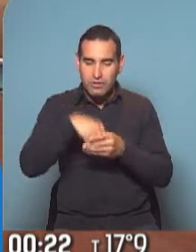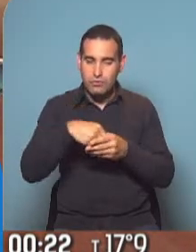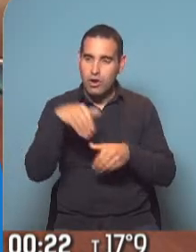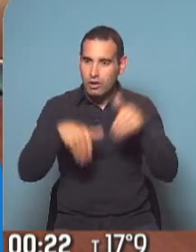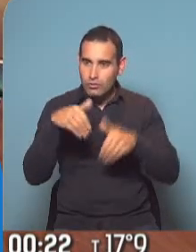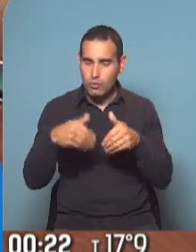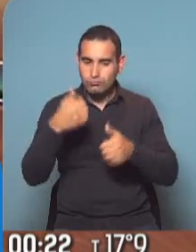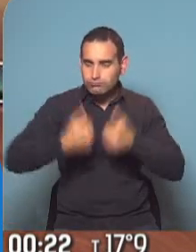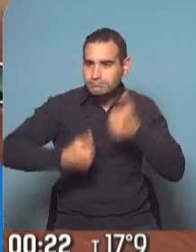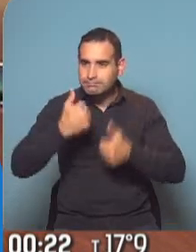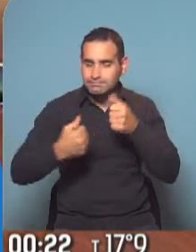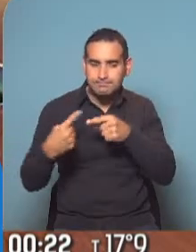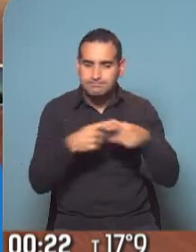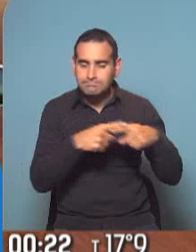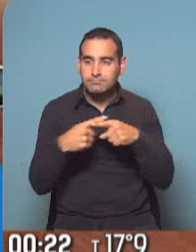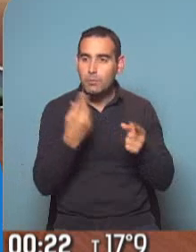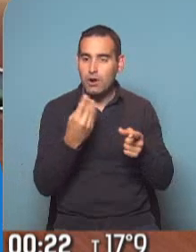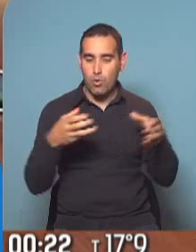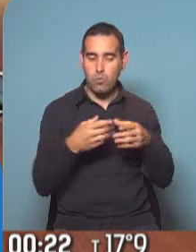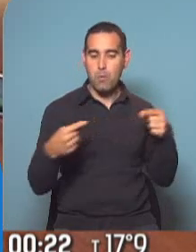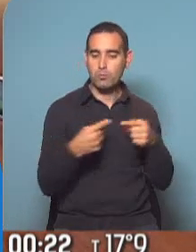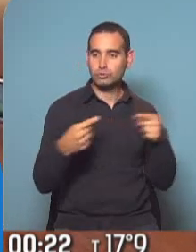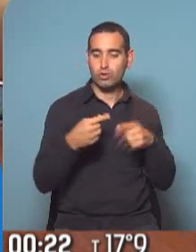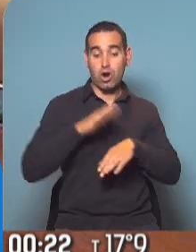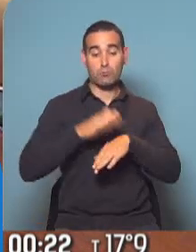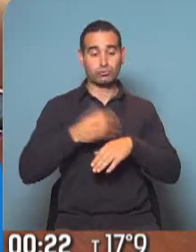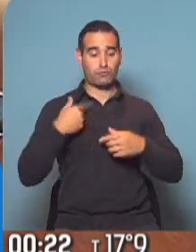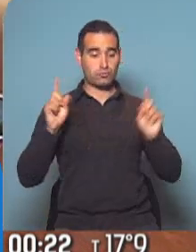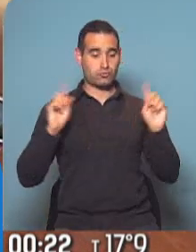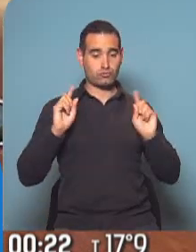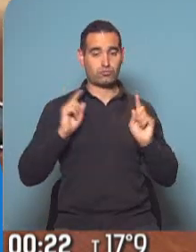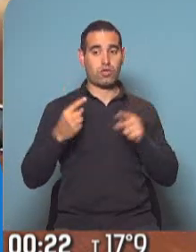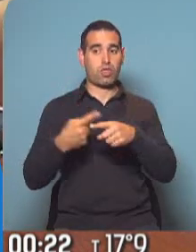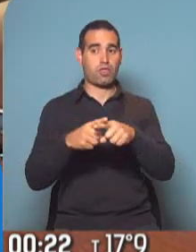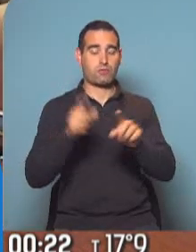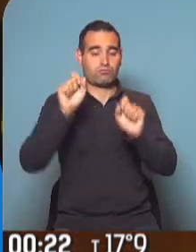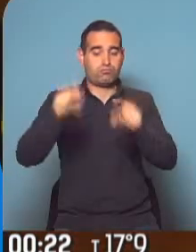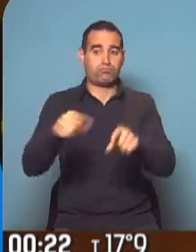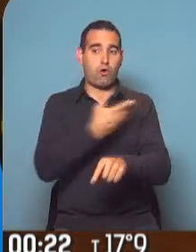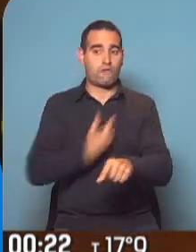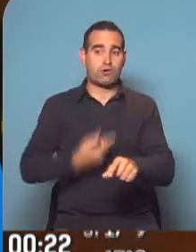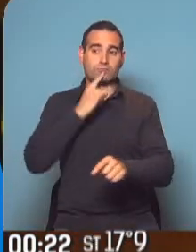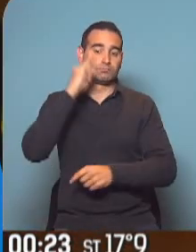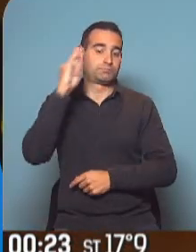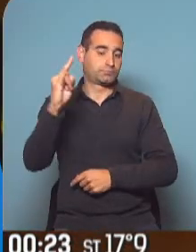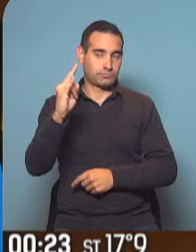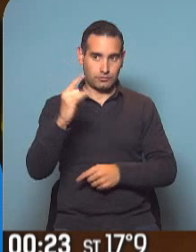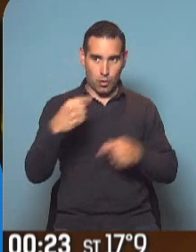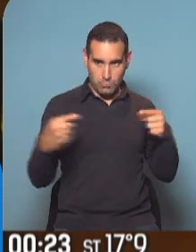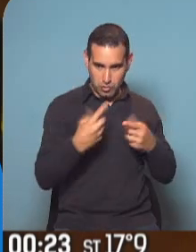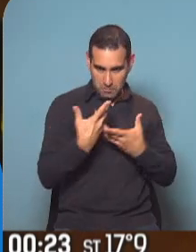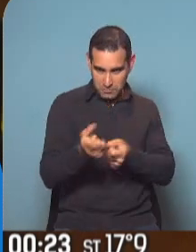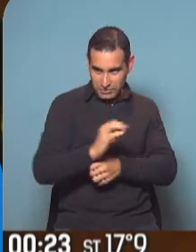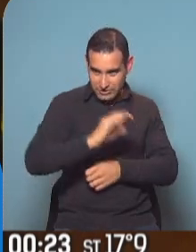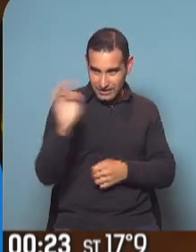impide consensos porque la oposición no quiere responsabilizarse del costo político que tiene el gobierno de turno. Sí. Y jamás se pregunta si yo